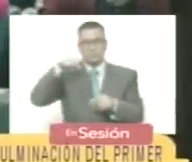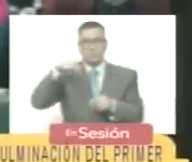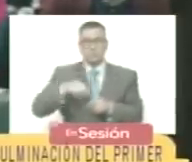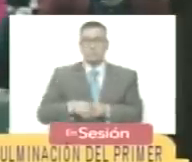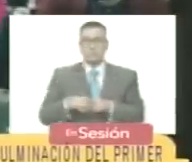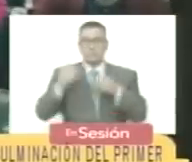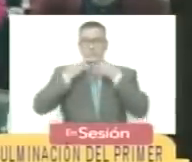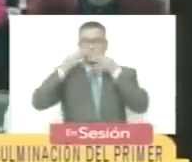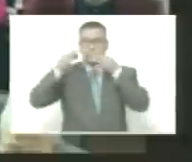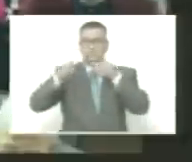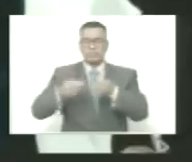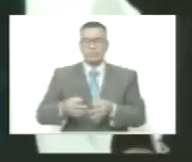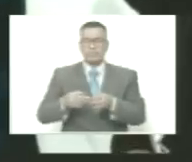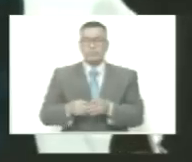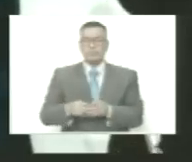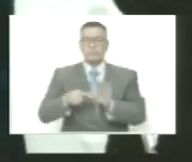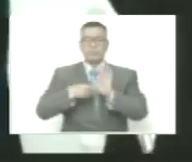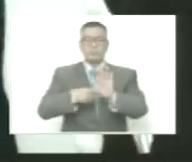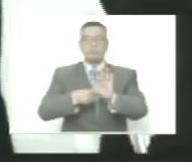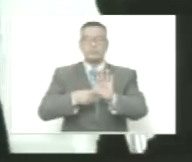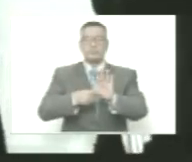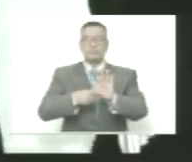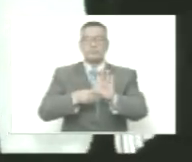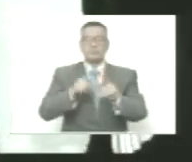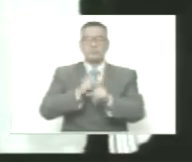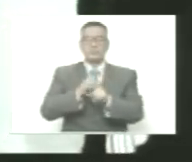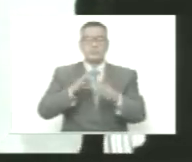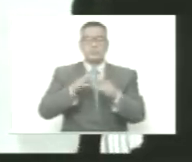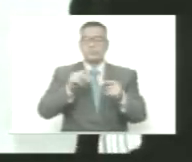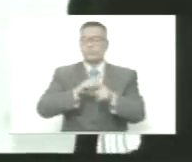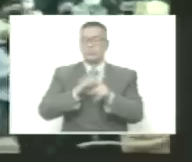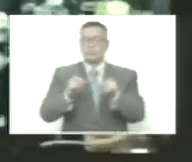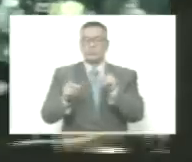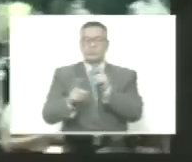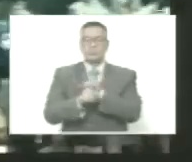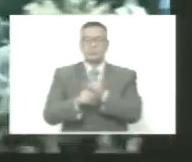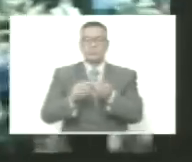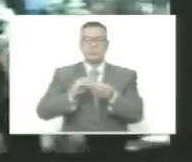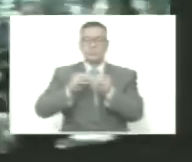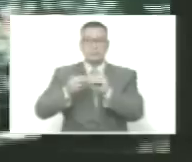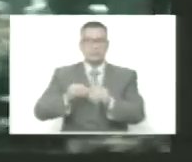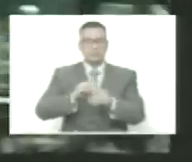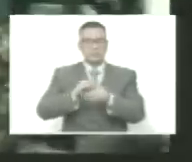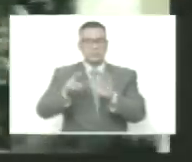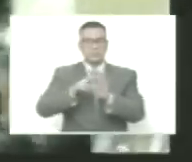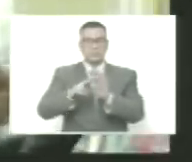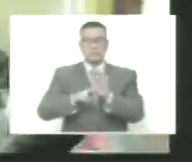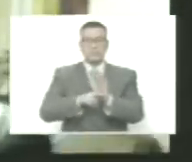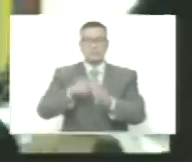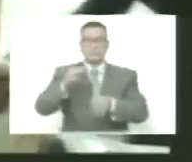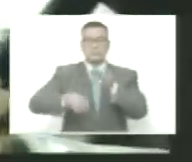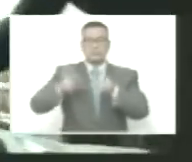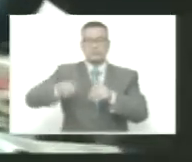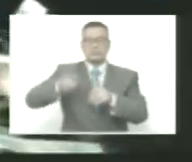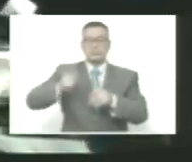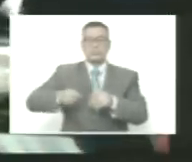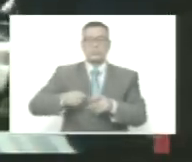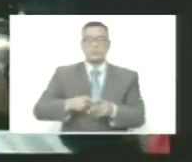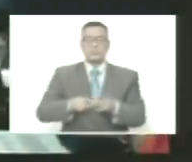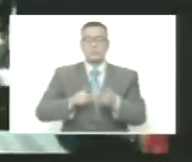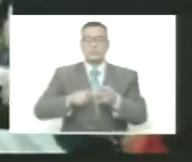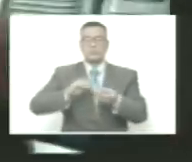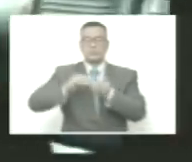la realidad demuestra exactamente lo contrario. La reforma de la Ley Orgánica del Tribunal Supremo de Justicia,